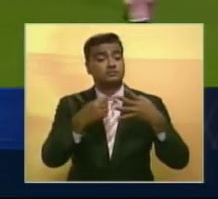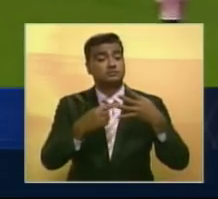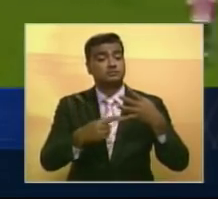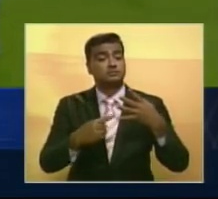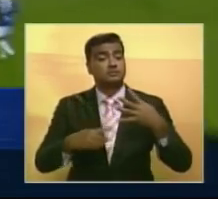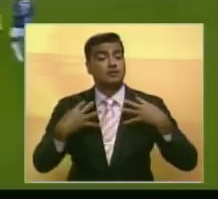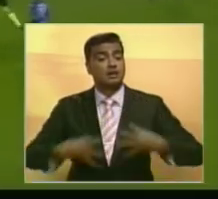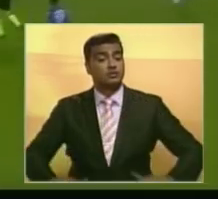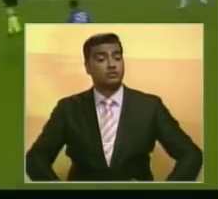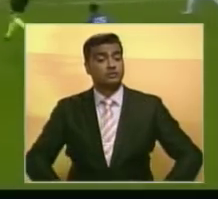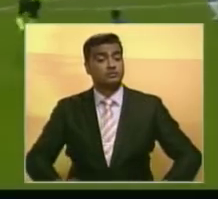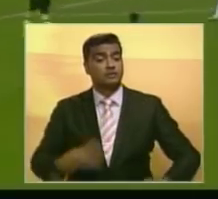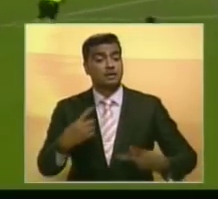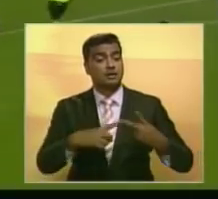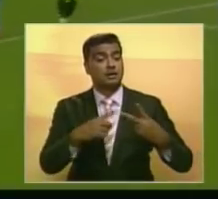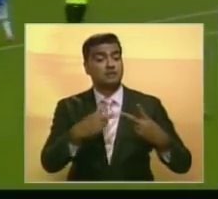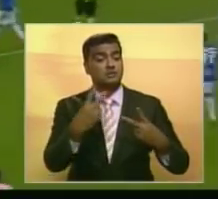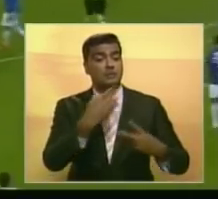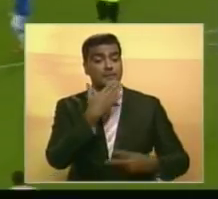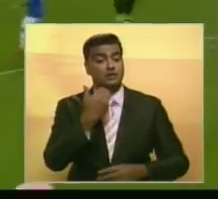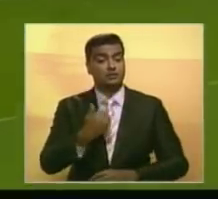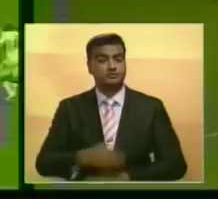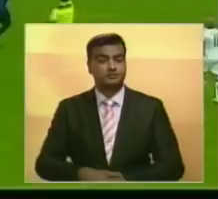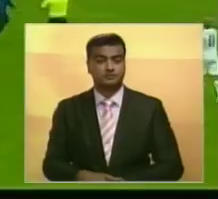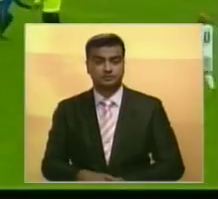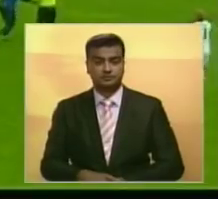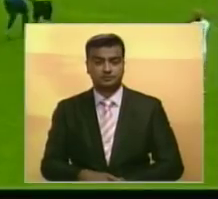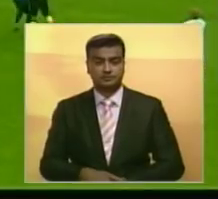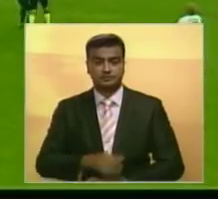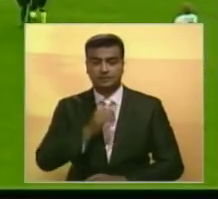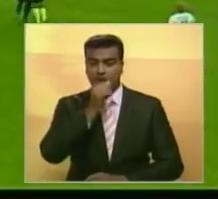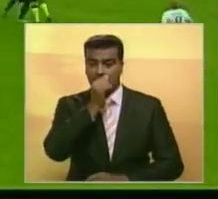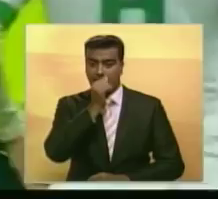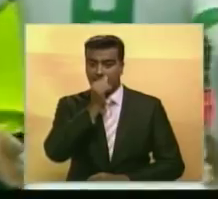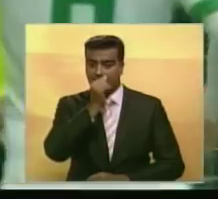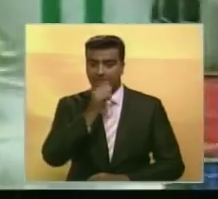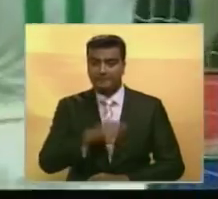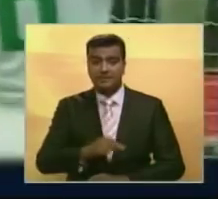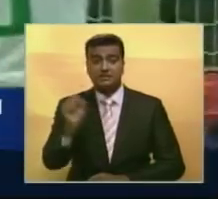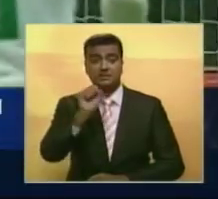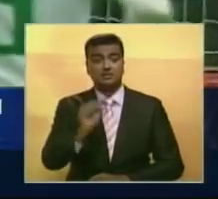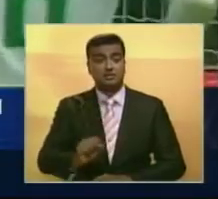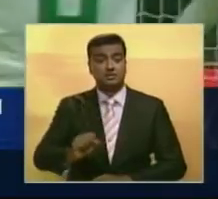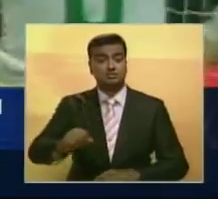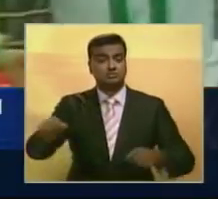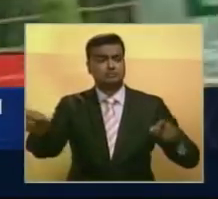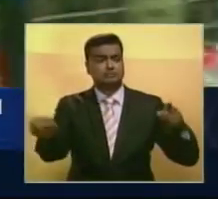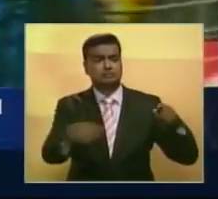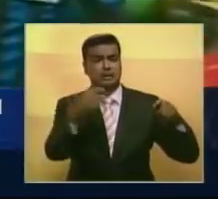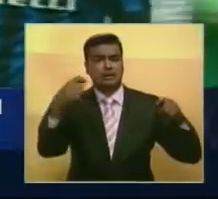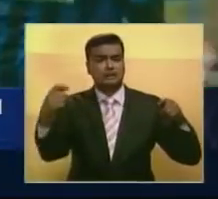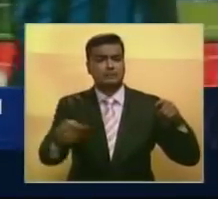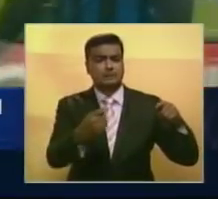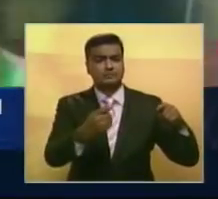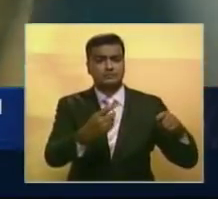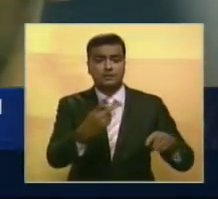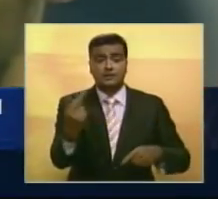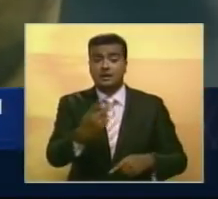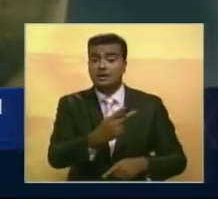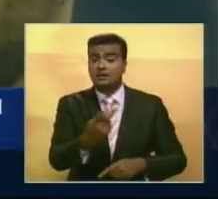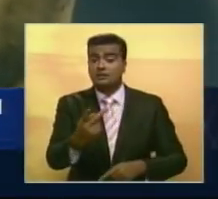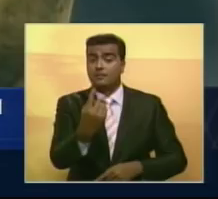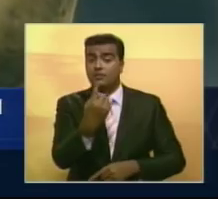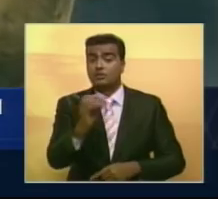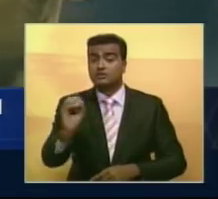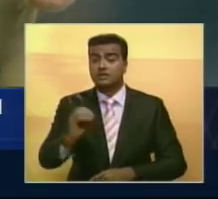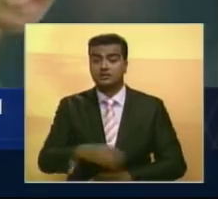Juve, que ahora es segunda con 39 unidades. En tanto, el Sassuolo dio la campanada en el estadio Giuseppe Meazza al doblegar al Inter de Milán por